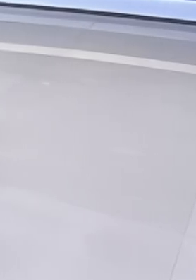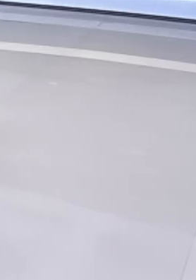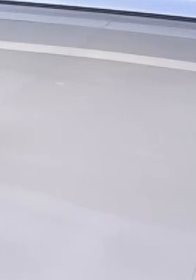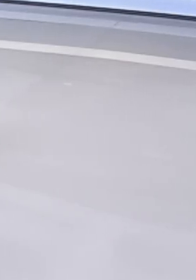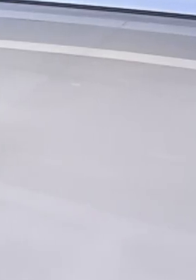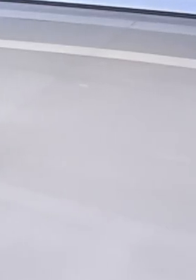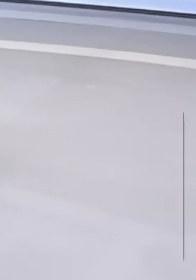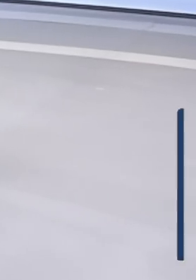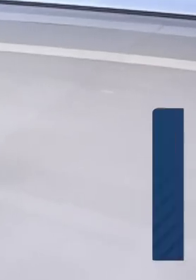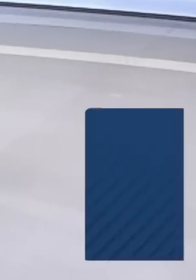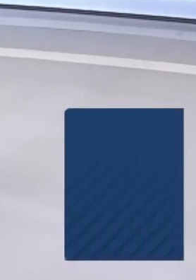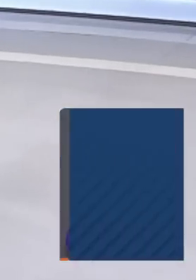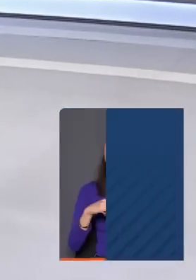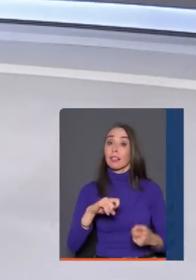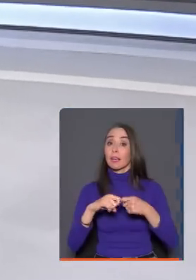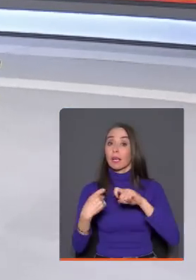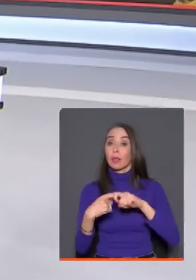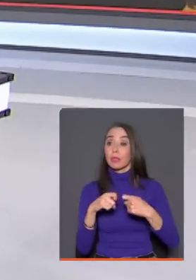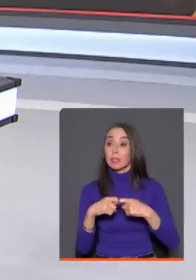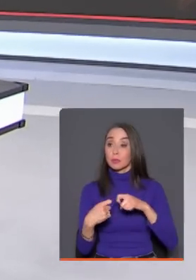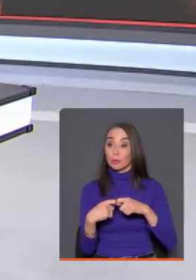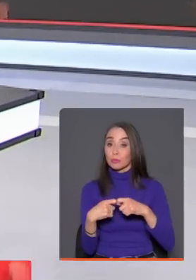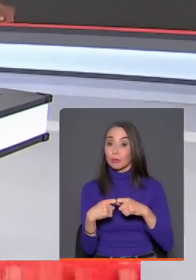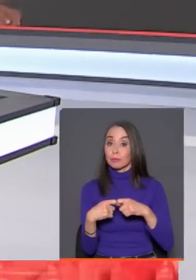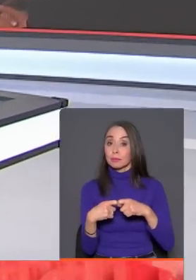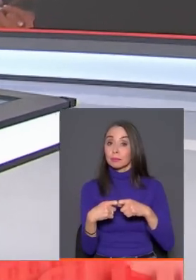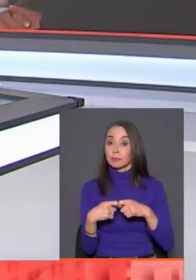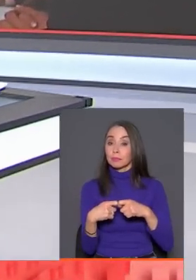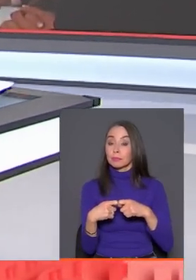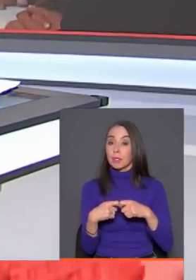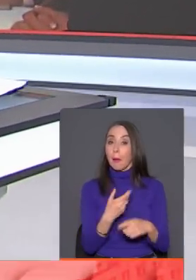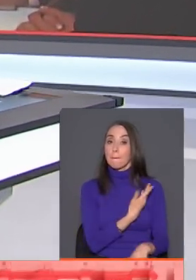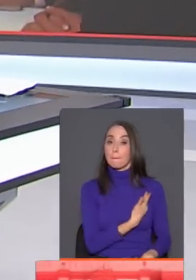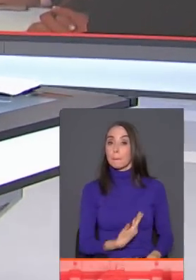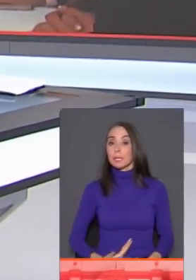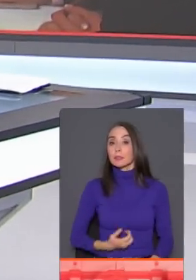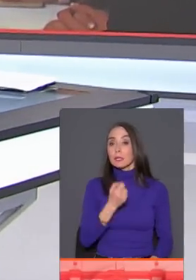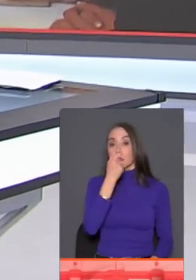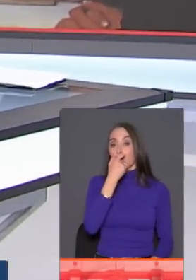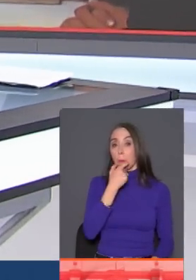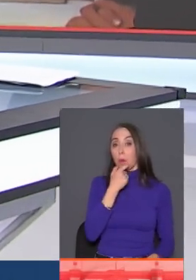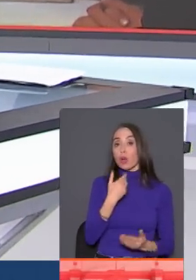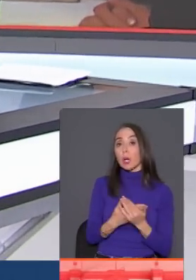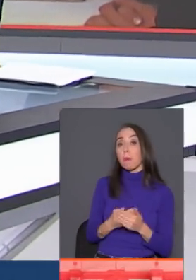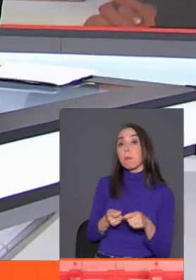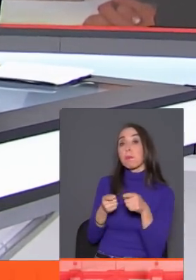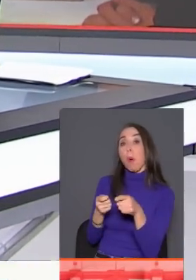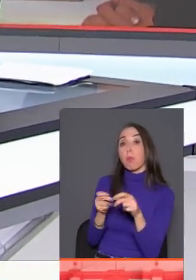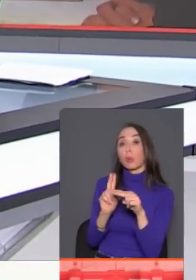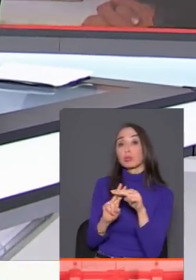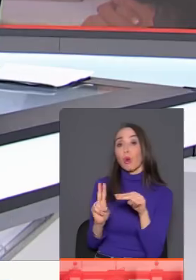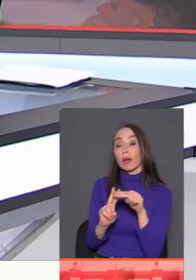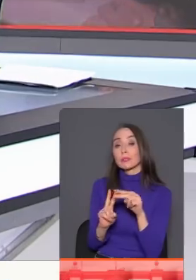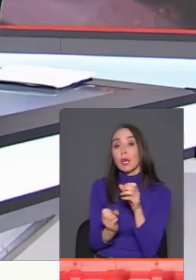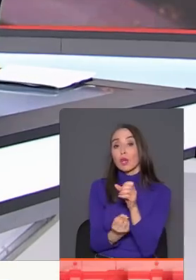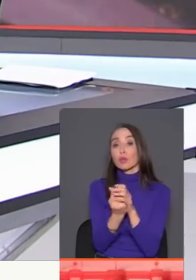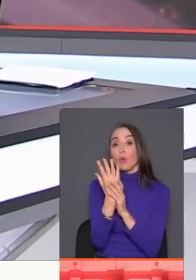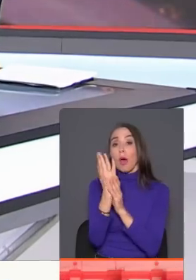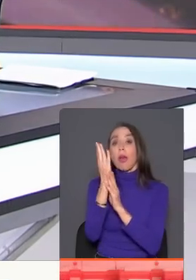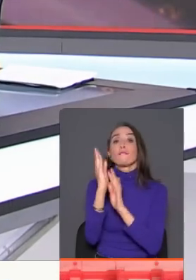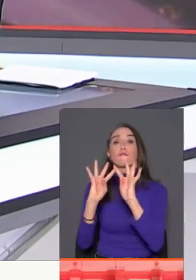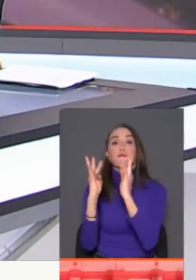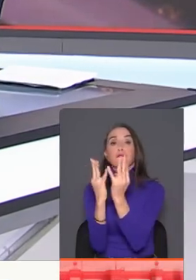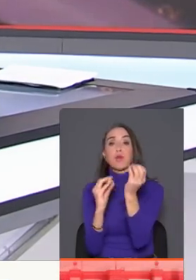bueno continúa el debate después de la propuesta del presidente de gabriel boric de realizar una nueva convención en